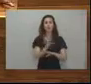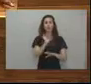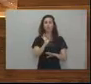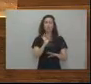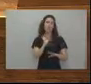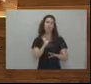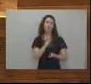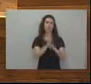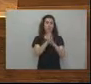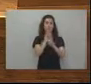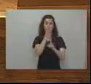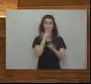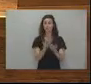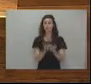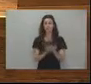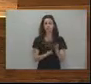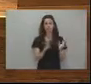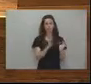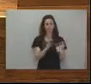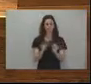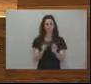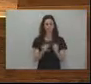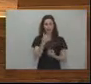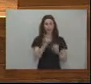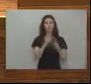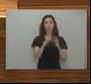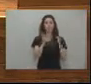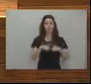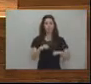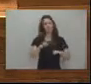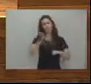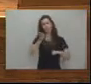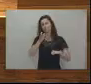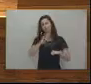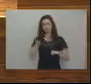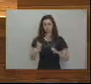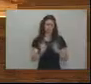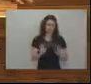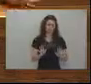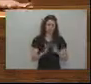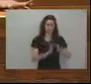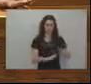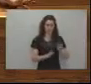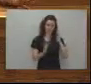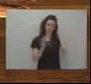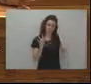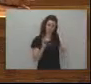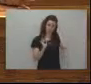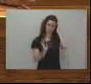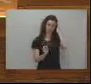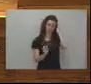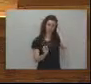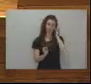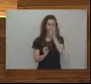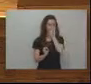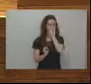empezar a discutir de propuestas concretas. En algunas estaremos de acuerdo, en otras obviamente no. Pero bueno, eso es positivo. Entre